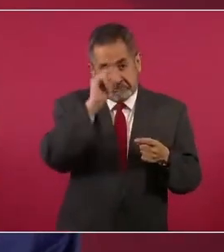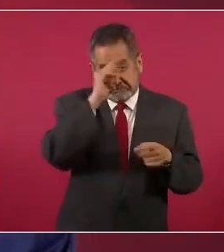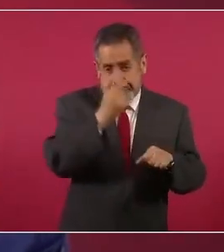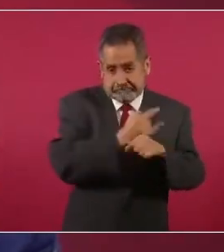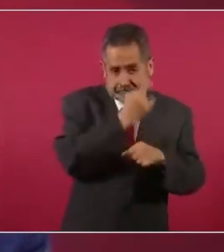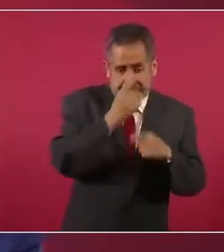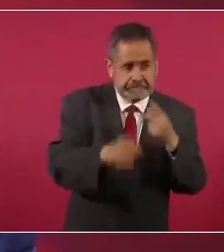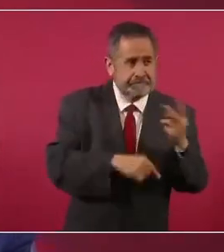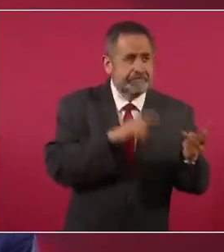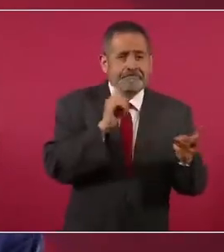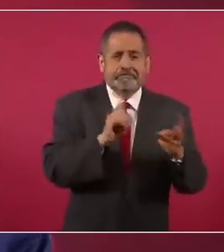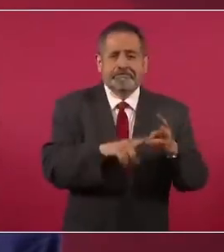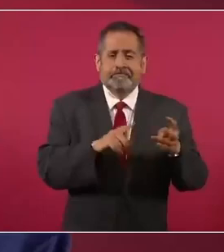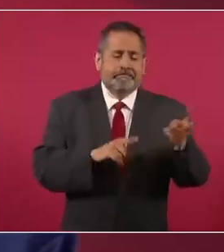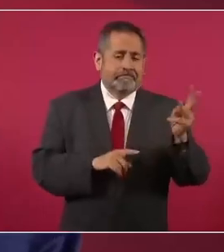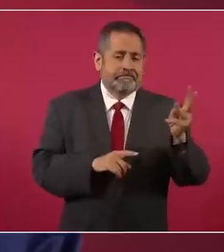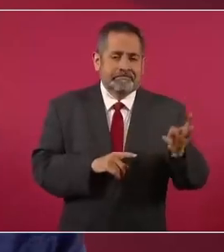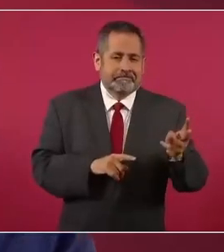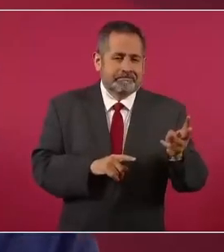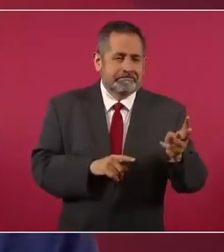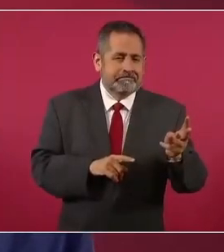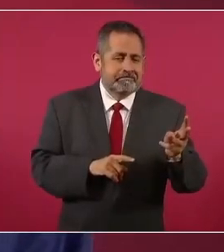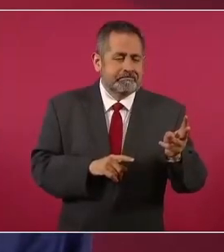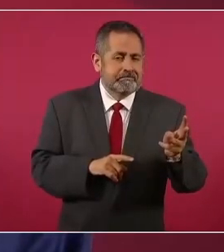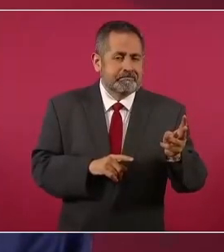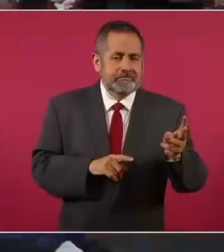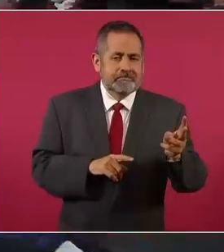intelectuales orgánicos,